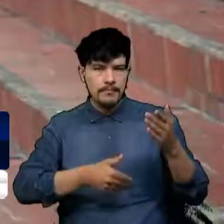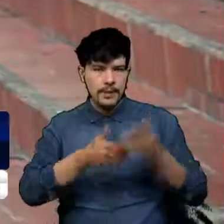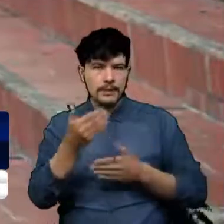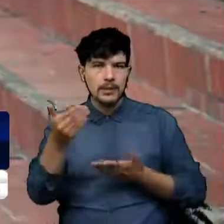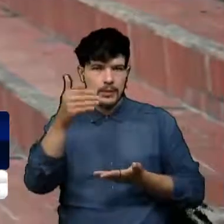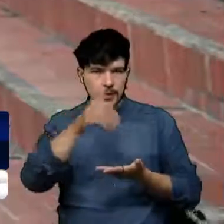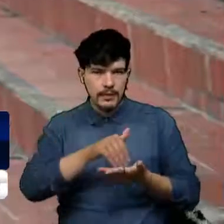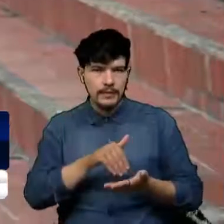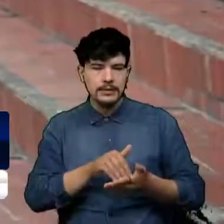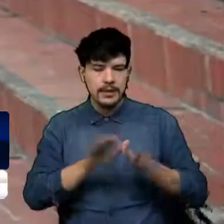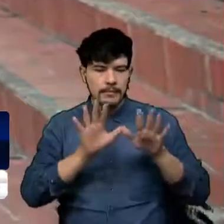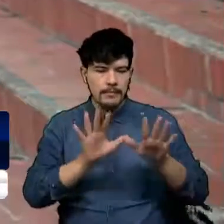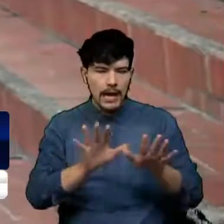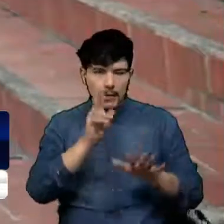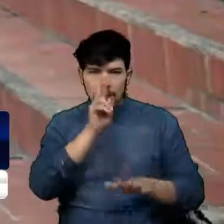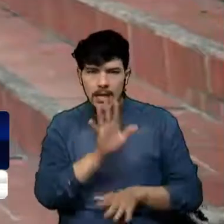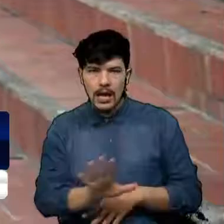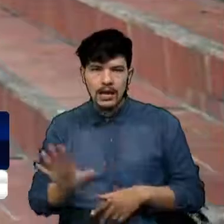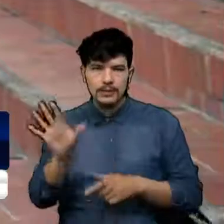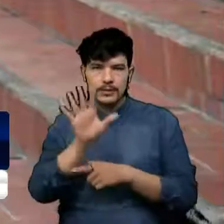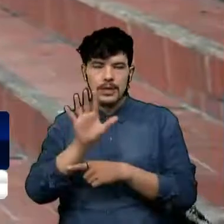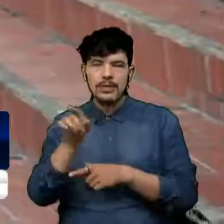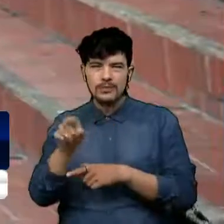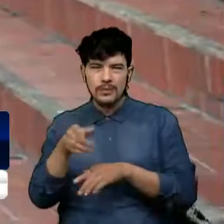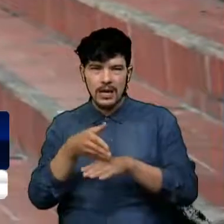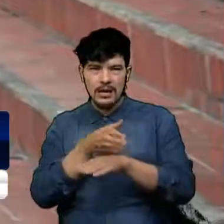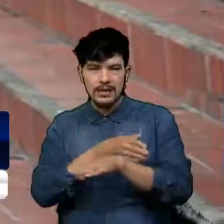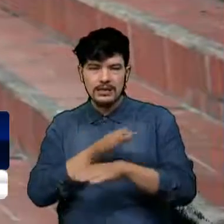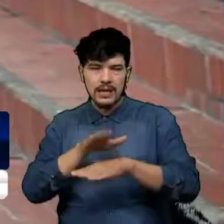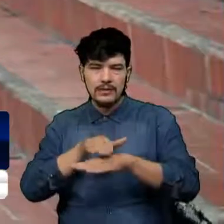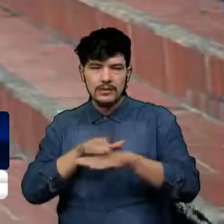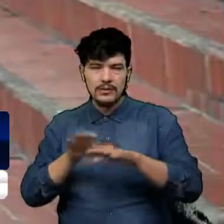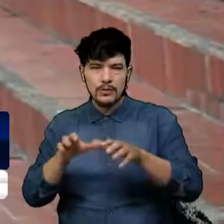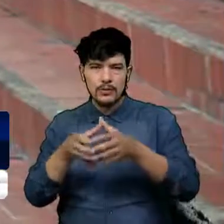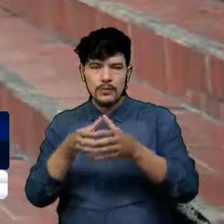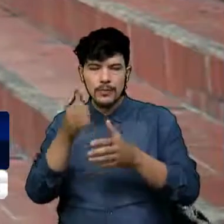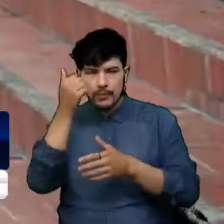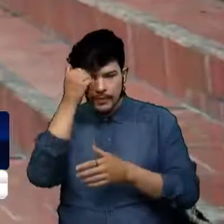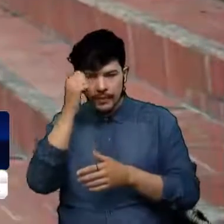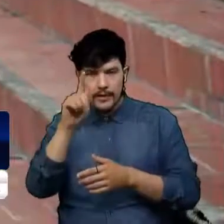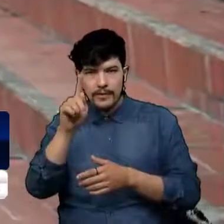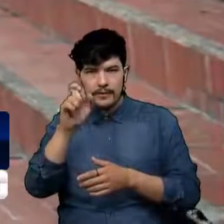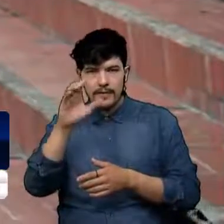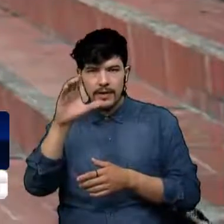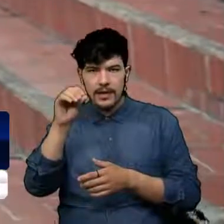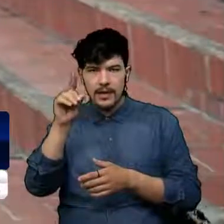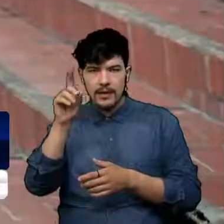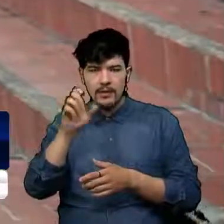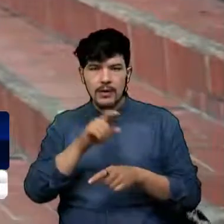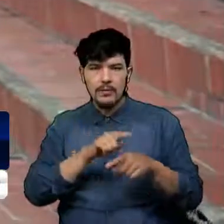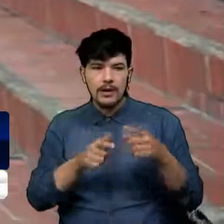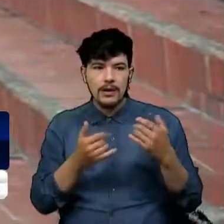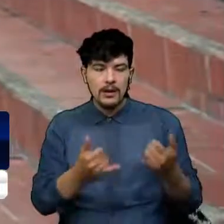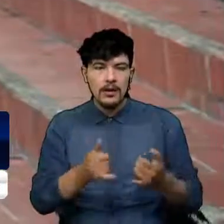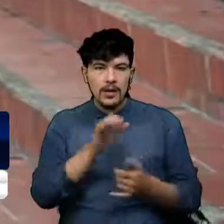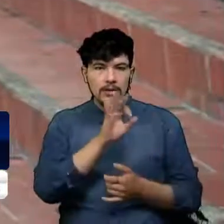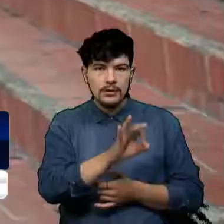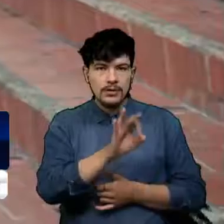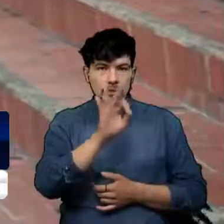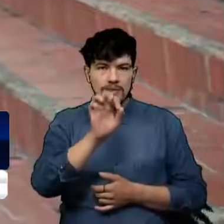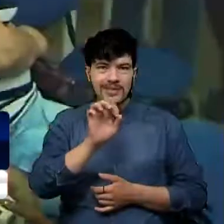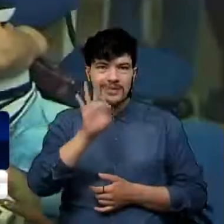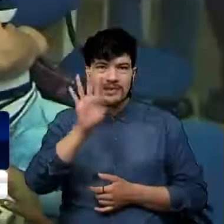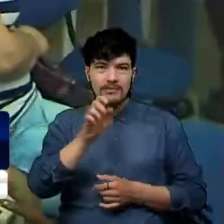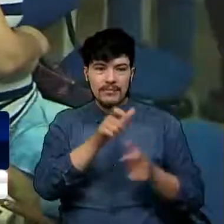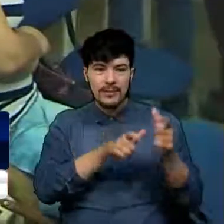paro a nivel nacional, según lo decía FECODE. Pero cabe resaltar que en estos momentos 288 docentes ya se encuentran en asamblea